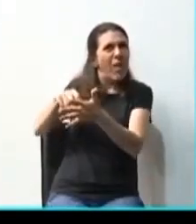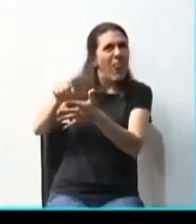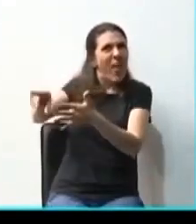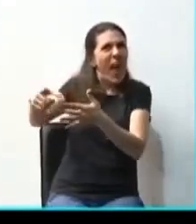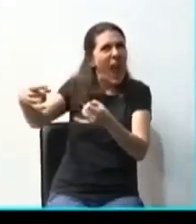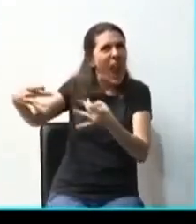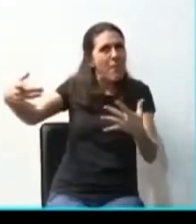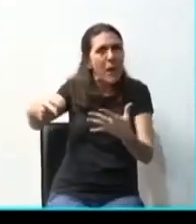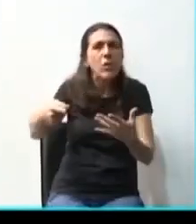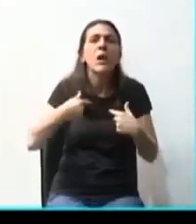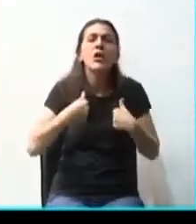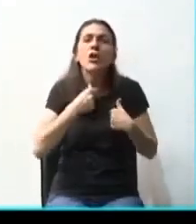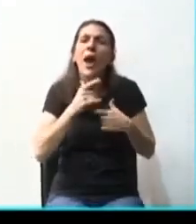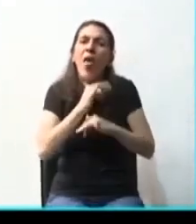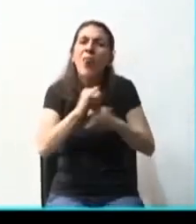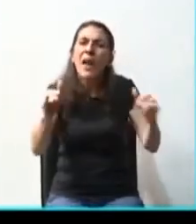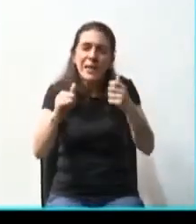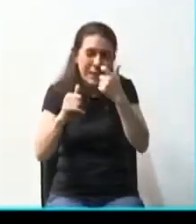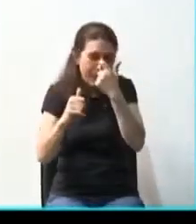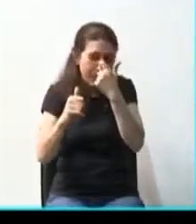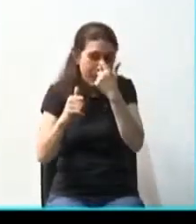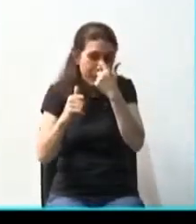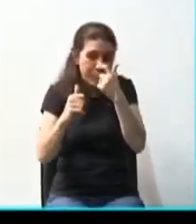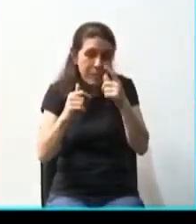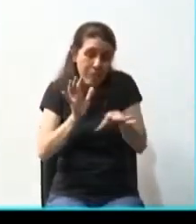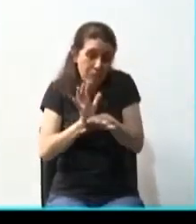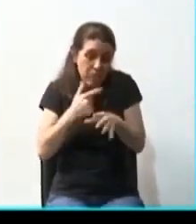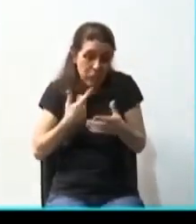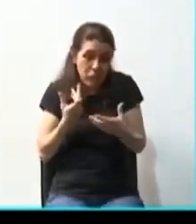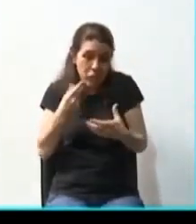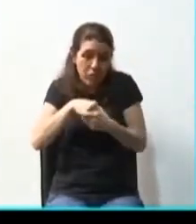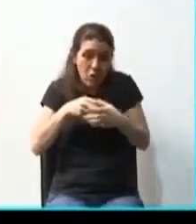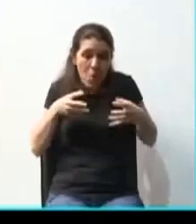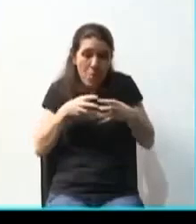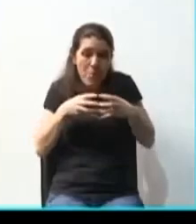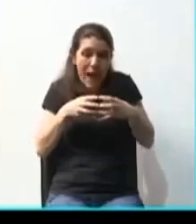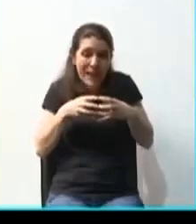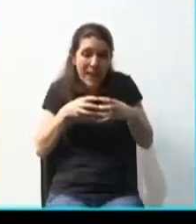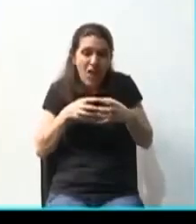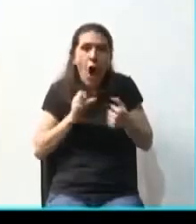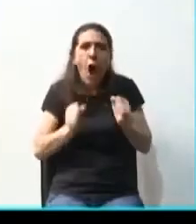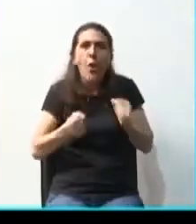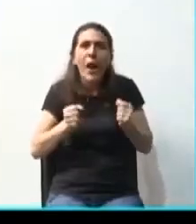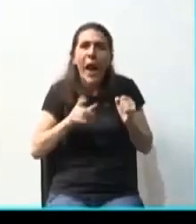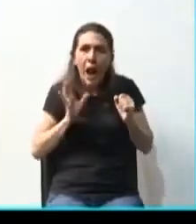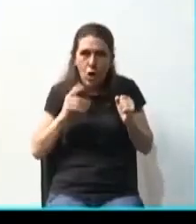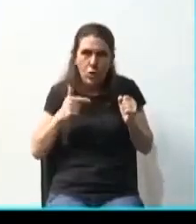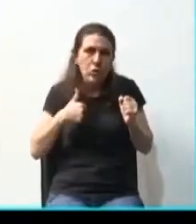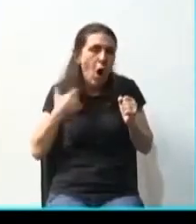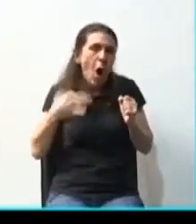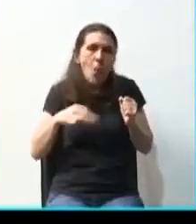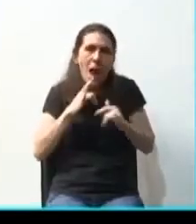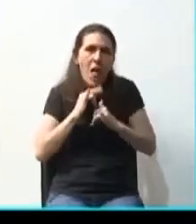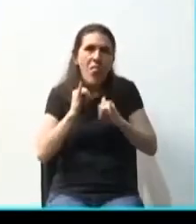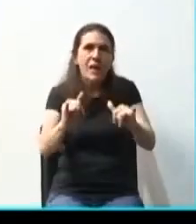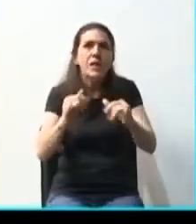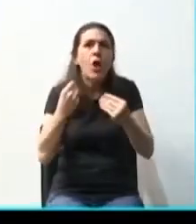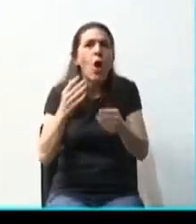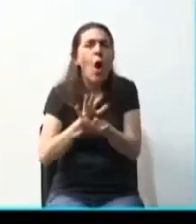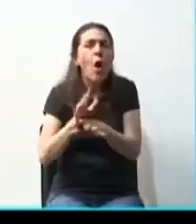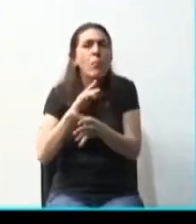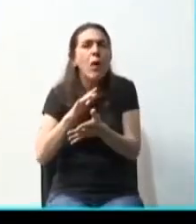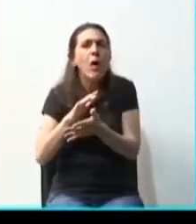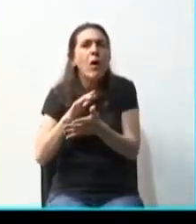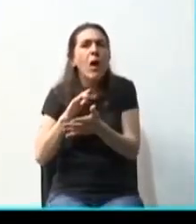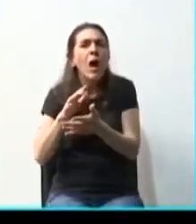decir por lo siguiente, es algo que como parte del Partido Obrero estoy obligado, cómo se manipula la causa